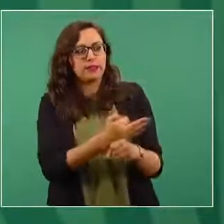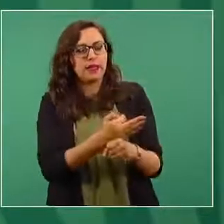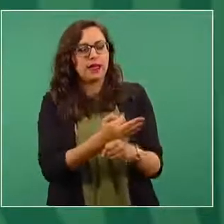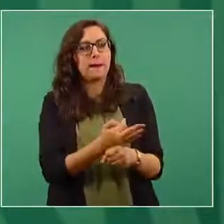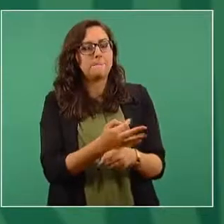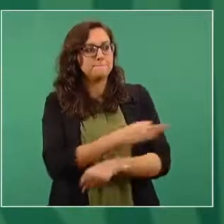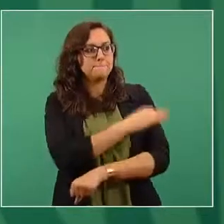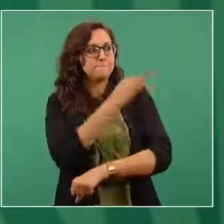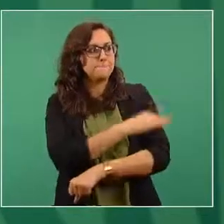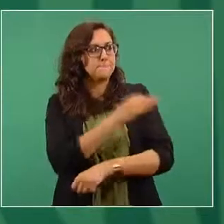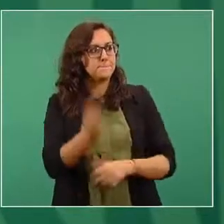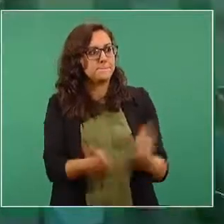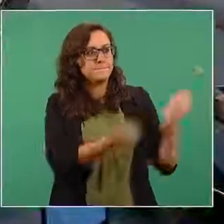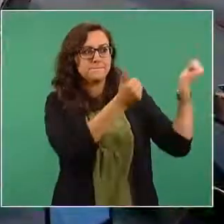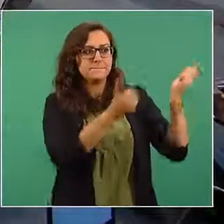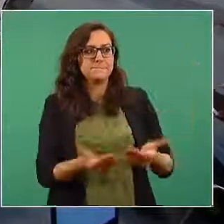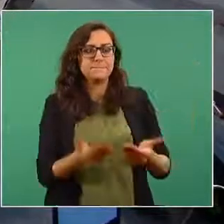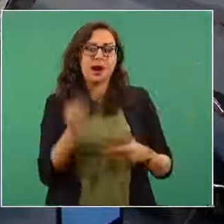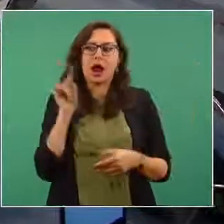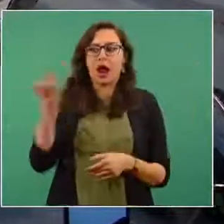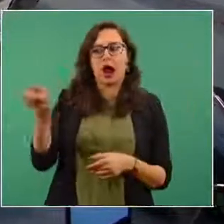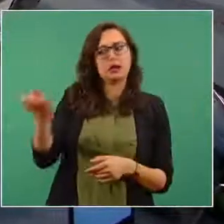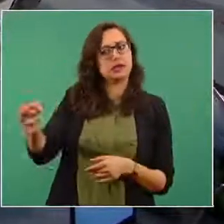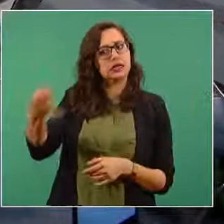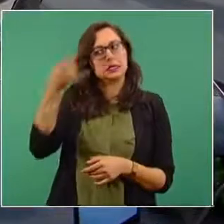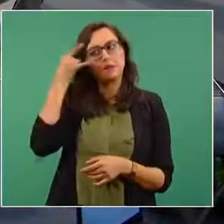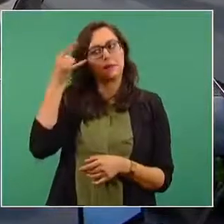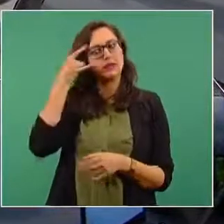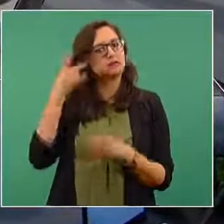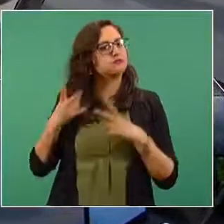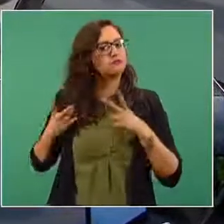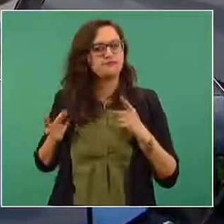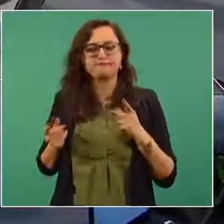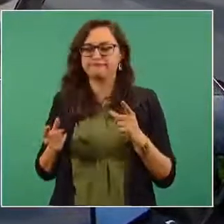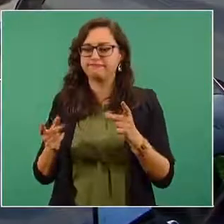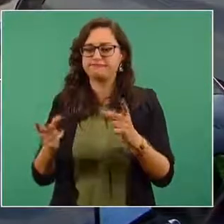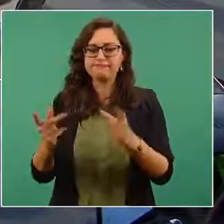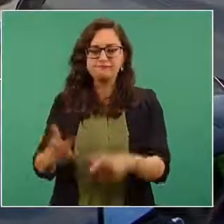los adultos mayores de Campeche los